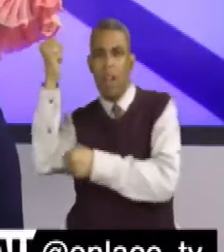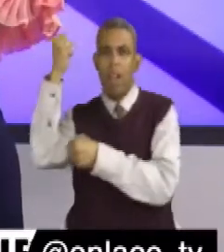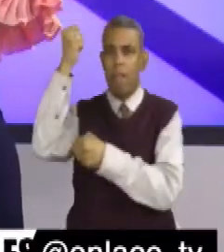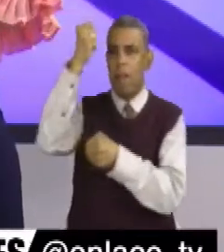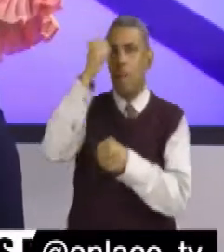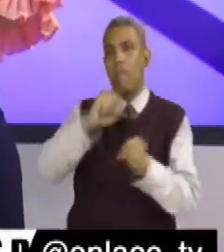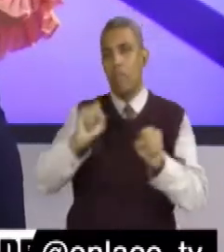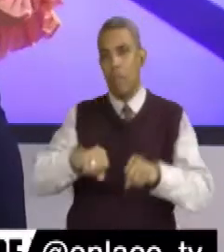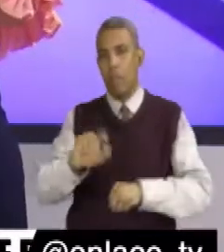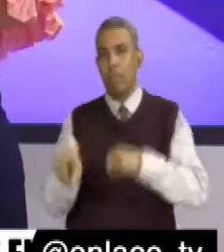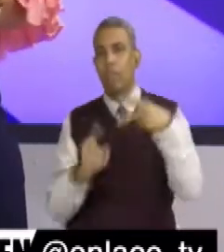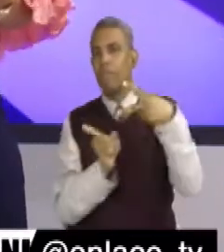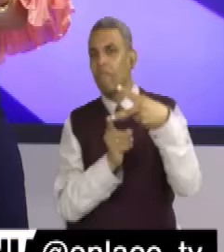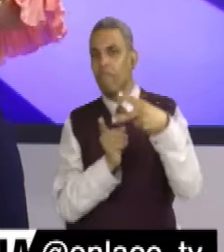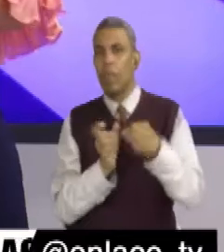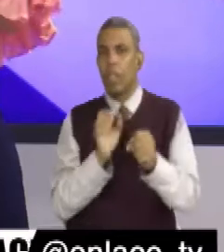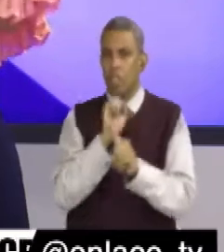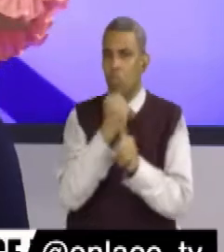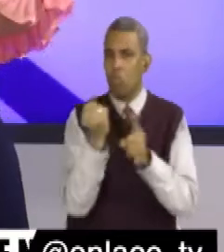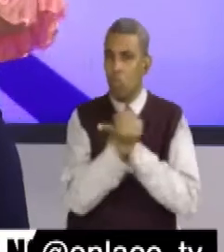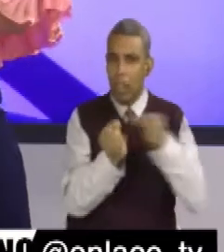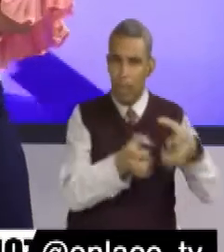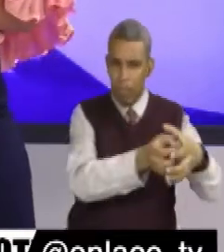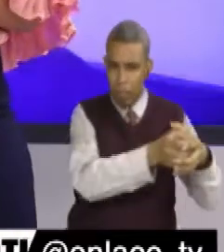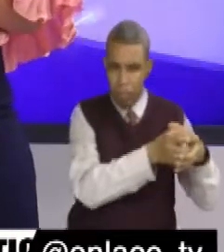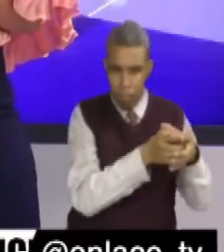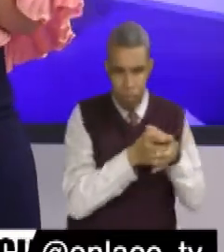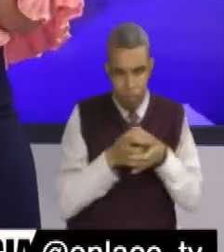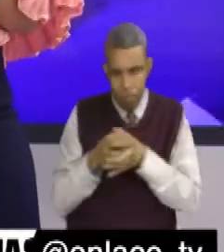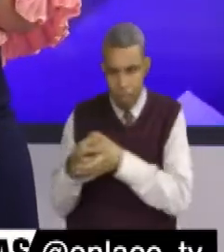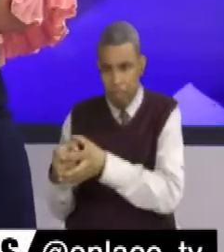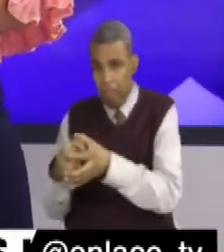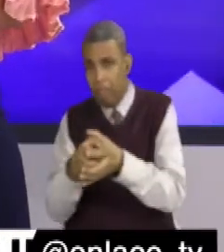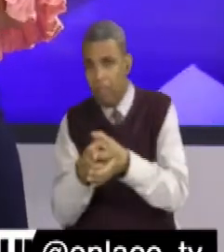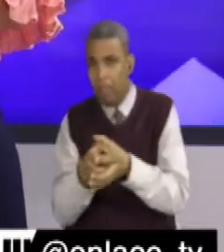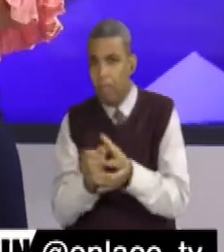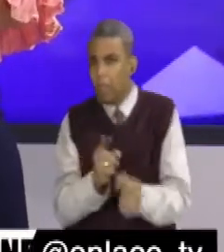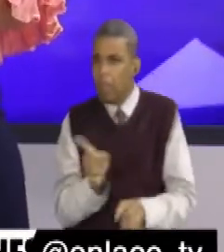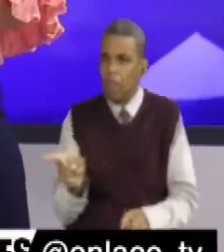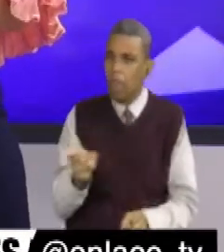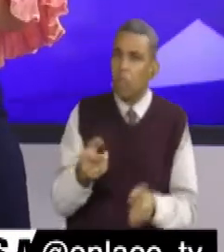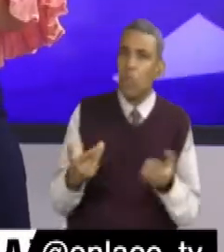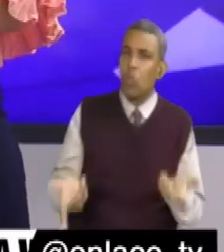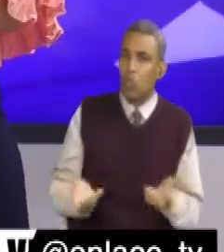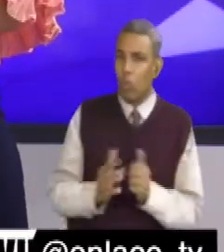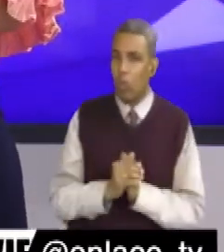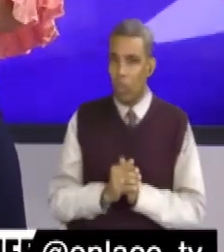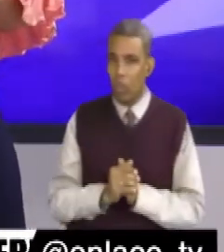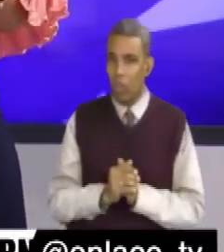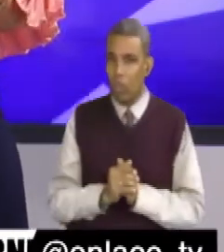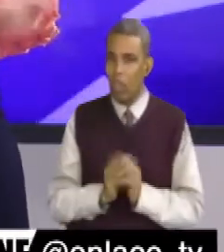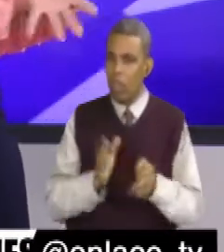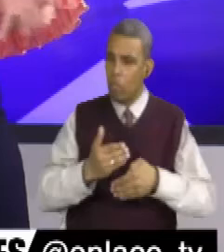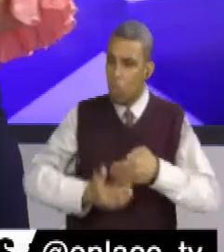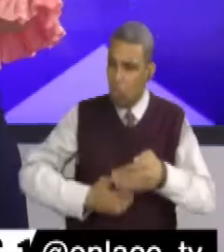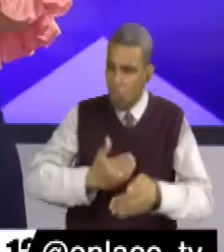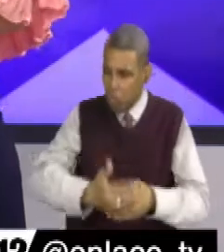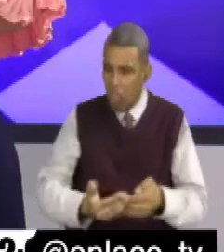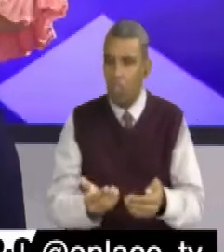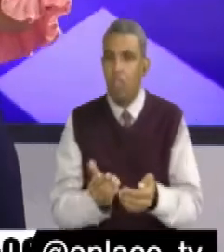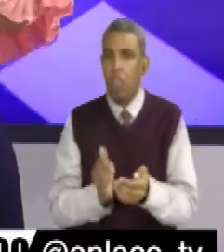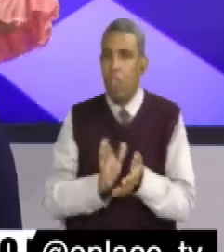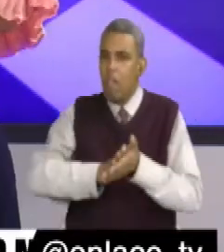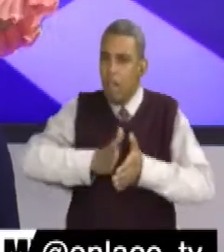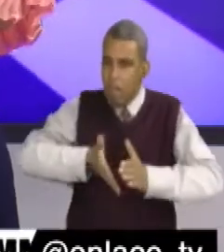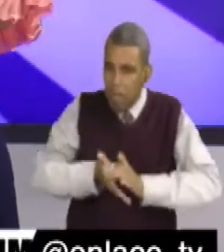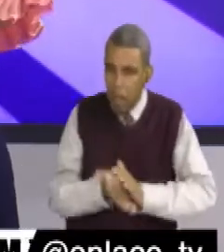organizaciones sociales quienes se mostraron satisfechas por la crisis que afrontó el proceso de paz y con ocasión de